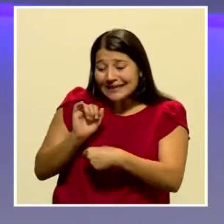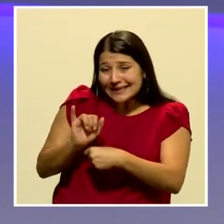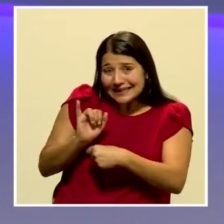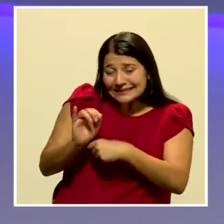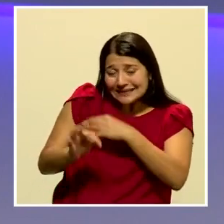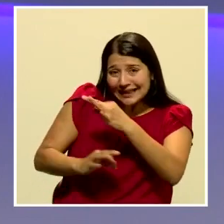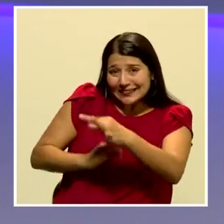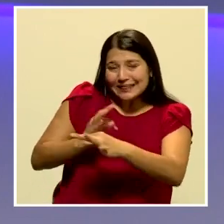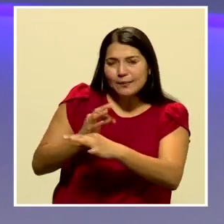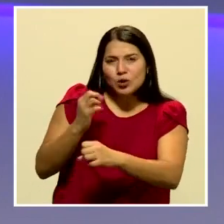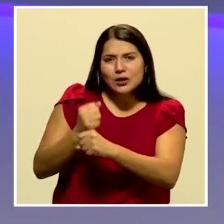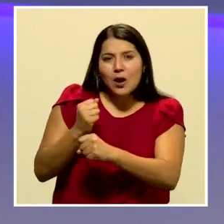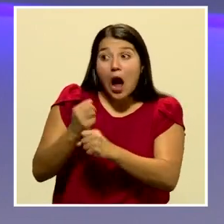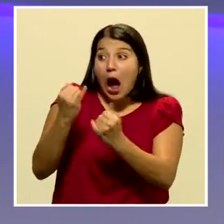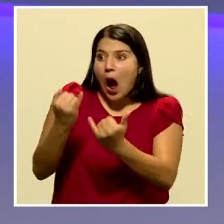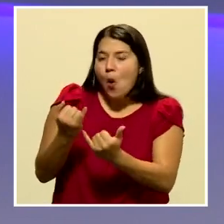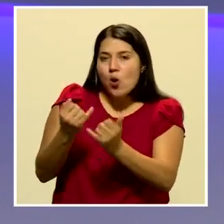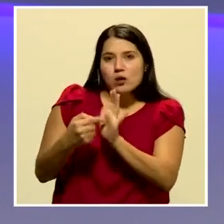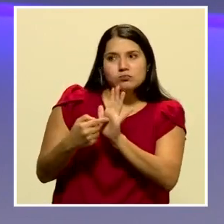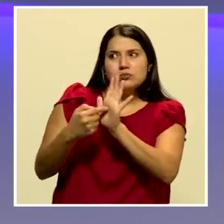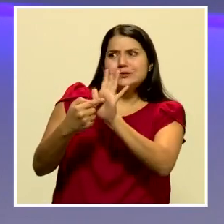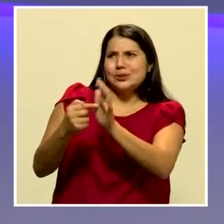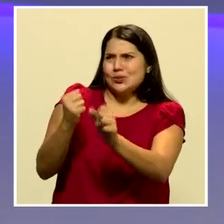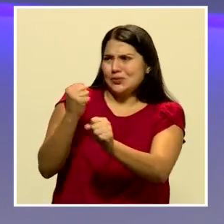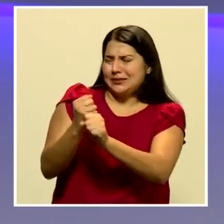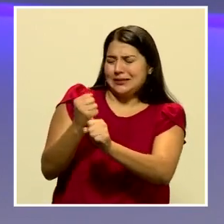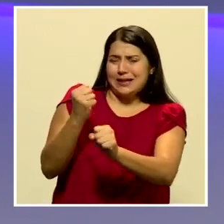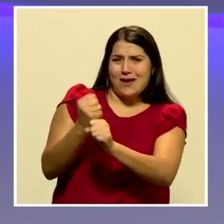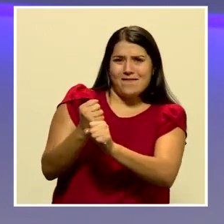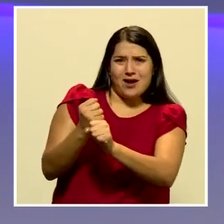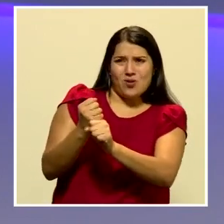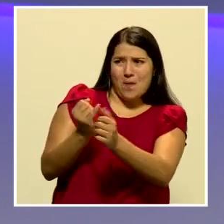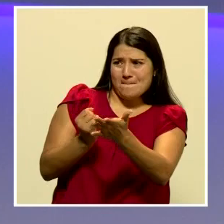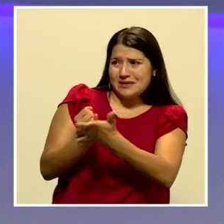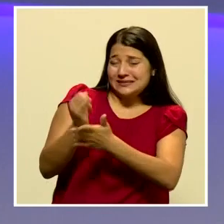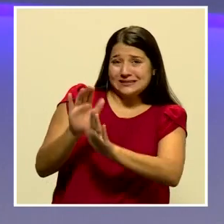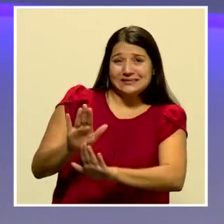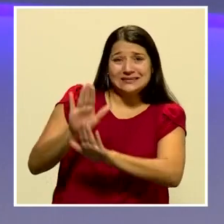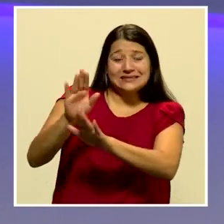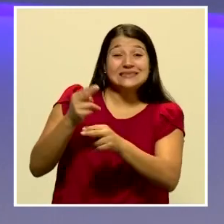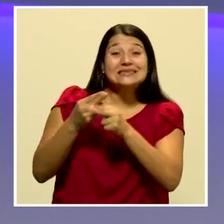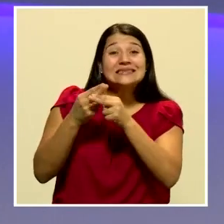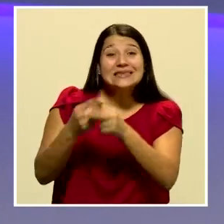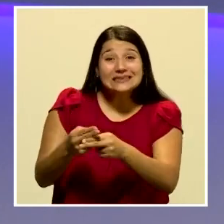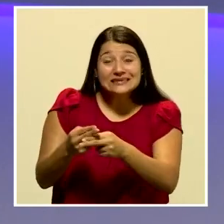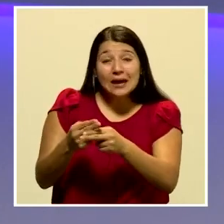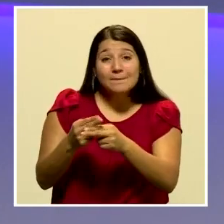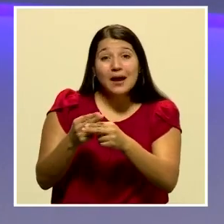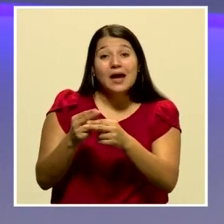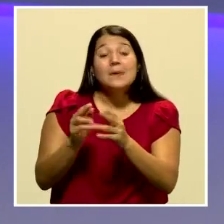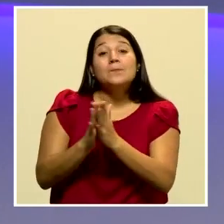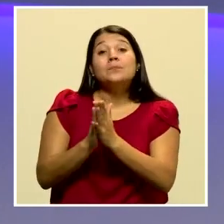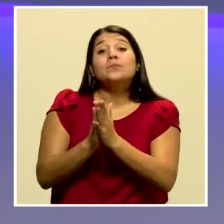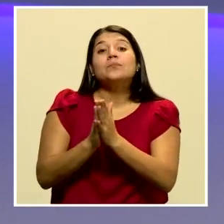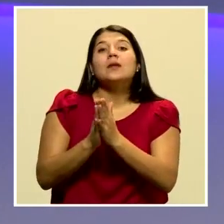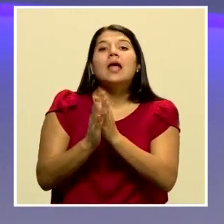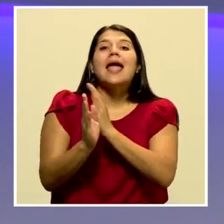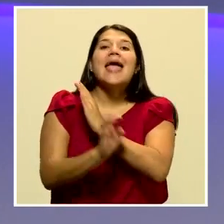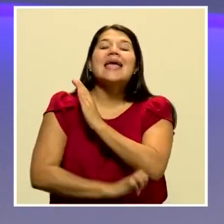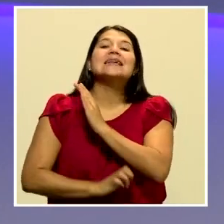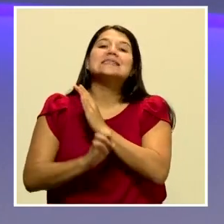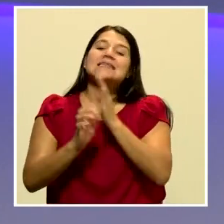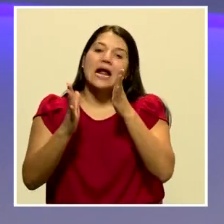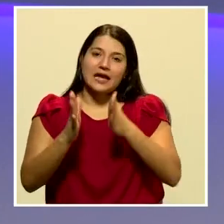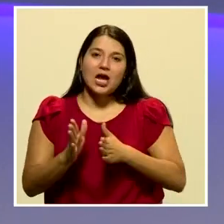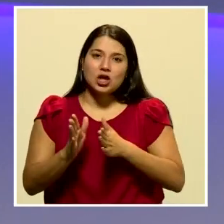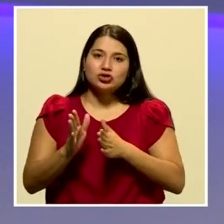reportaje tremendo, un reportaje colectivo llamado Migrantes de Otro Mundo.